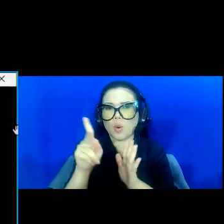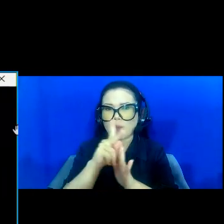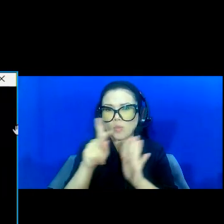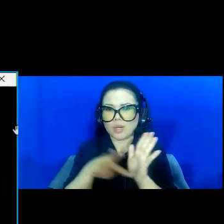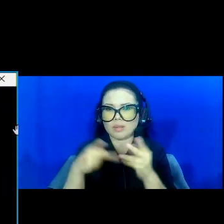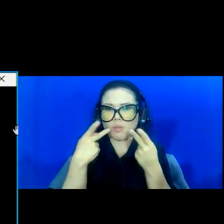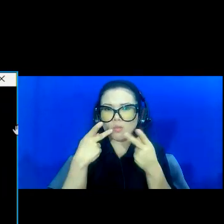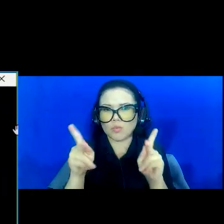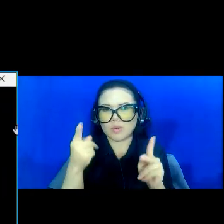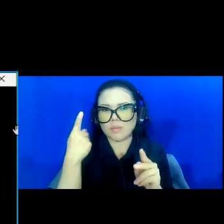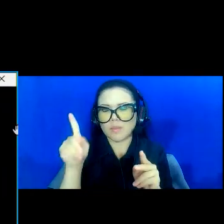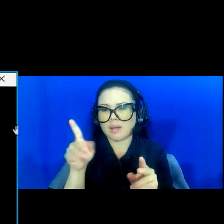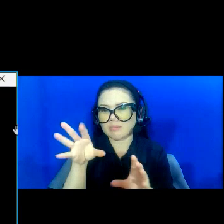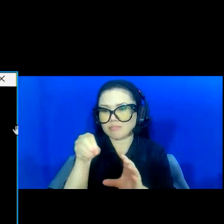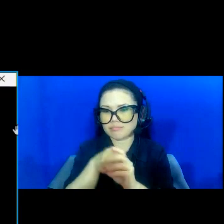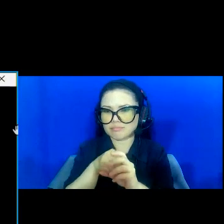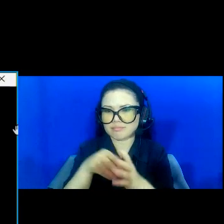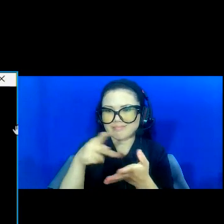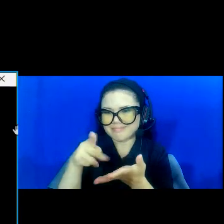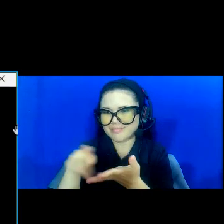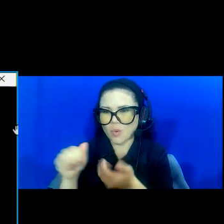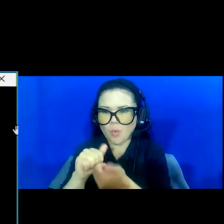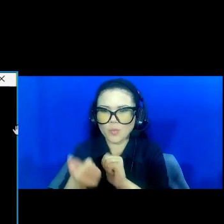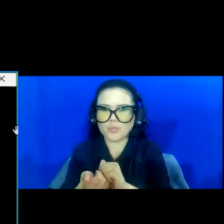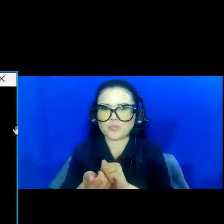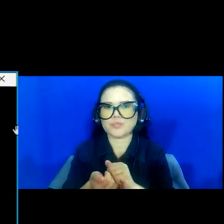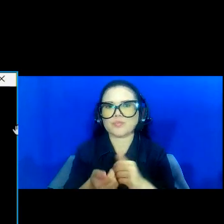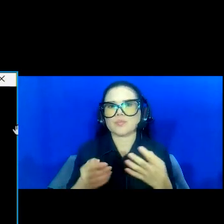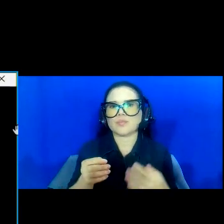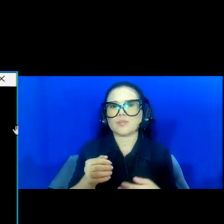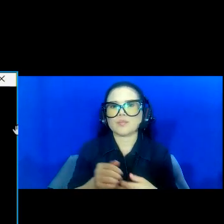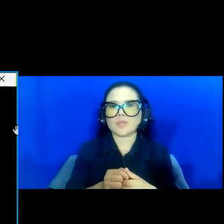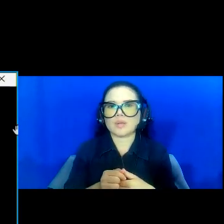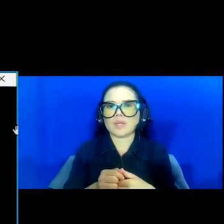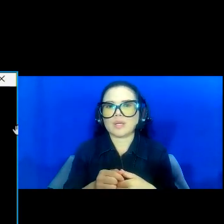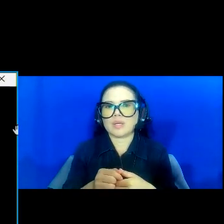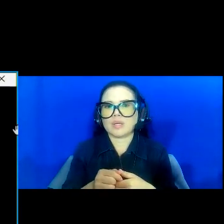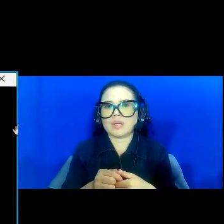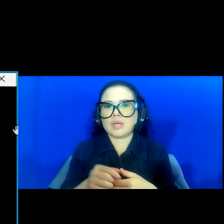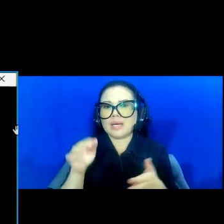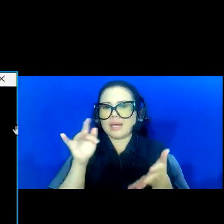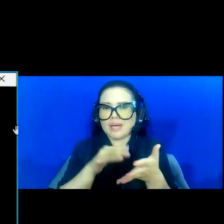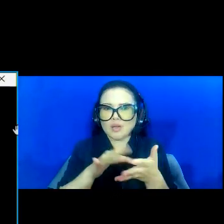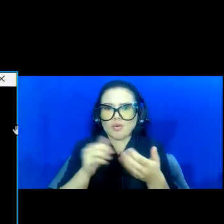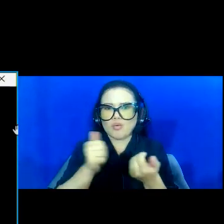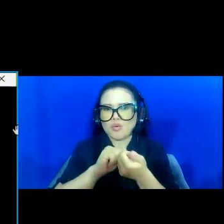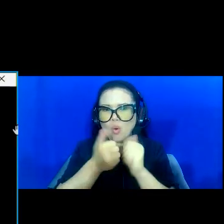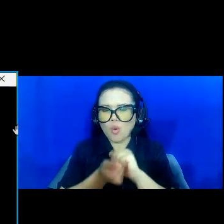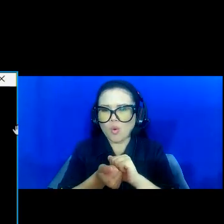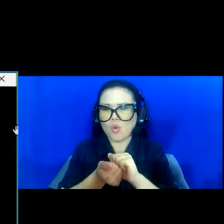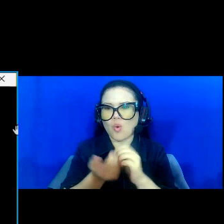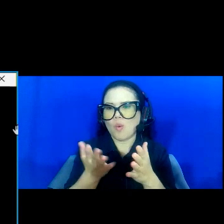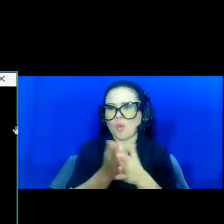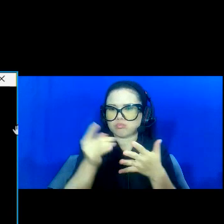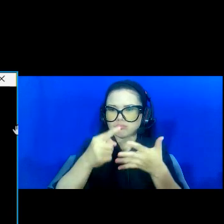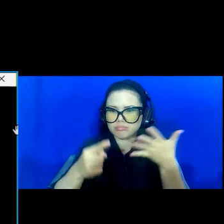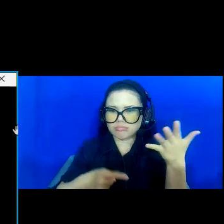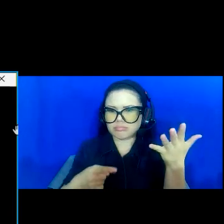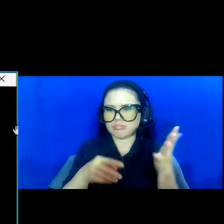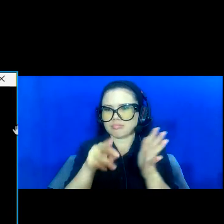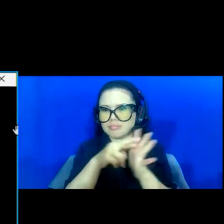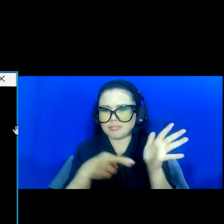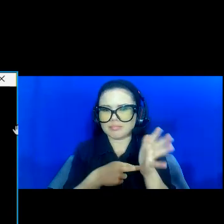estándares de tratamiento, estudios que posibiliten esa reforma de parámetros. Y en la A6, pues ese desarrollo de política pública para salvaguardar